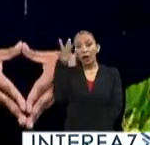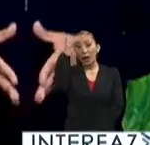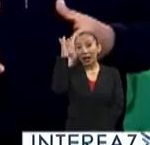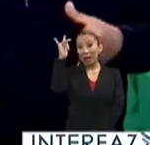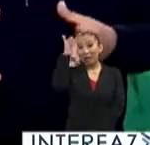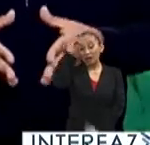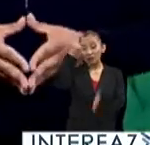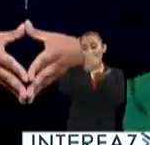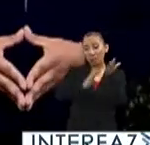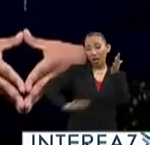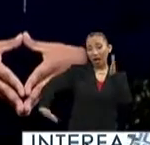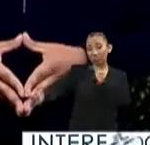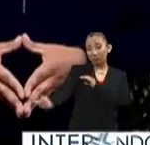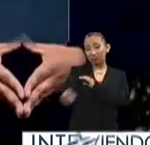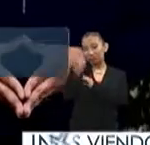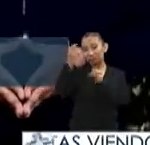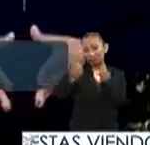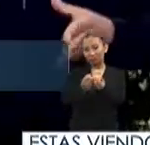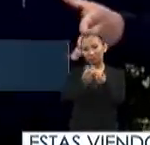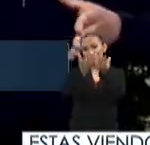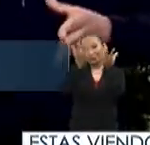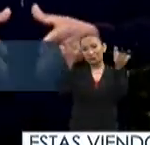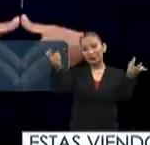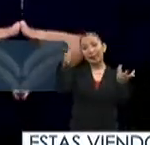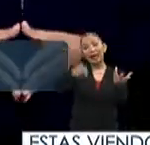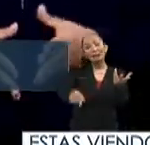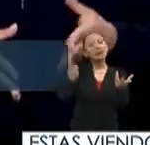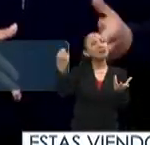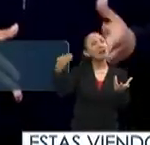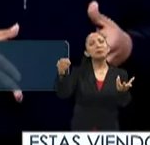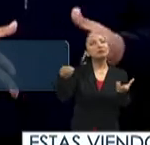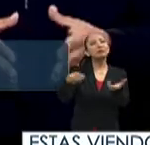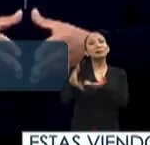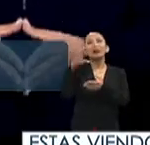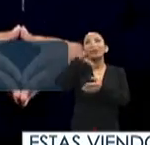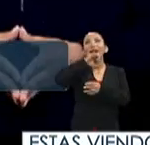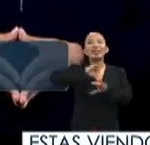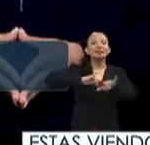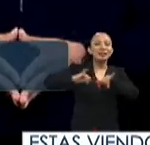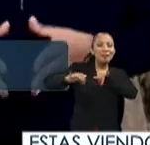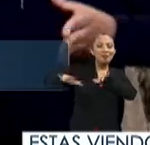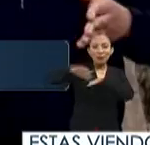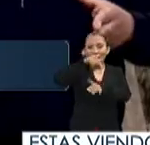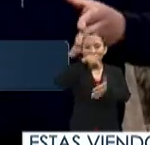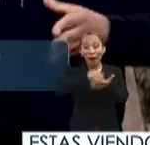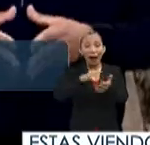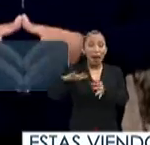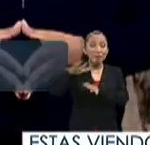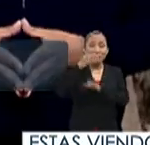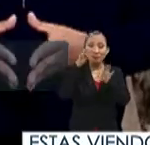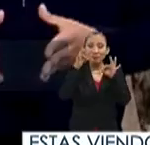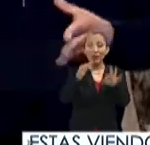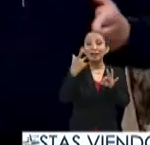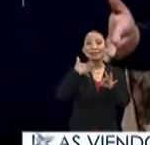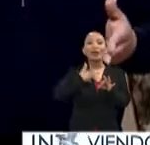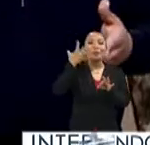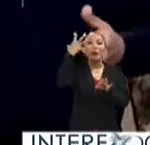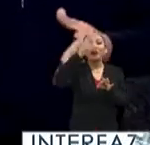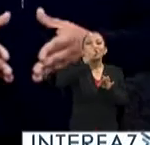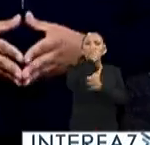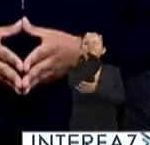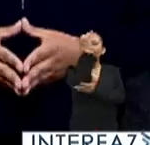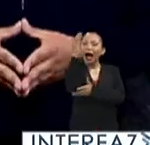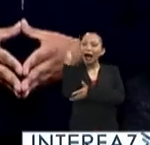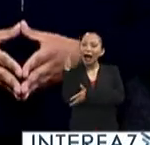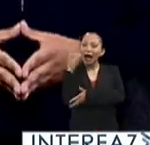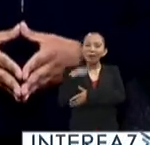Cuernavaca, la ciudad de la eterna primavera, debe ese apodo a su agradable clima y geografía. Un ambiente idóneo que alberga un hermoso jardín